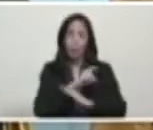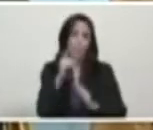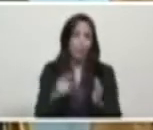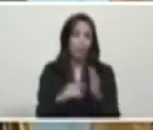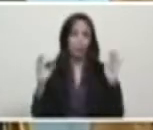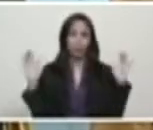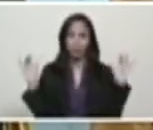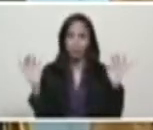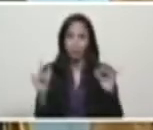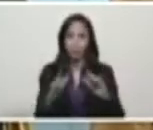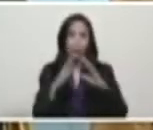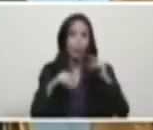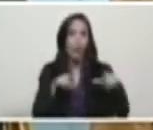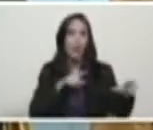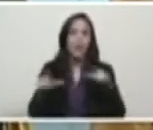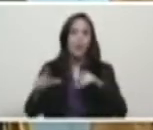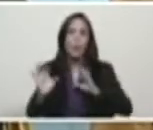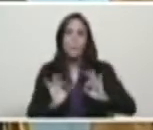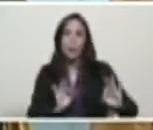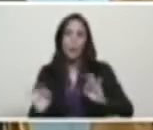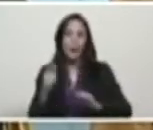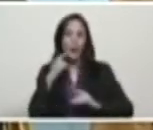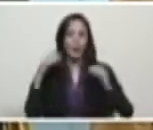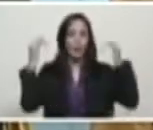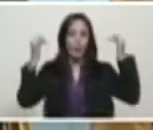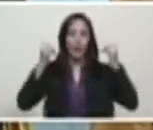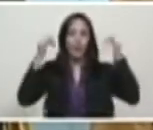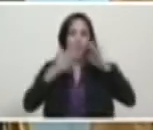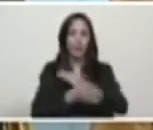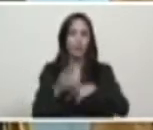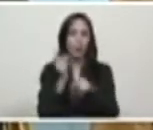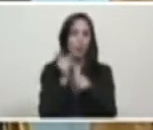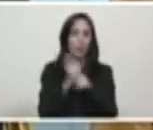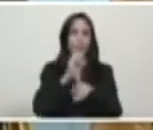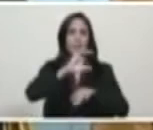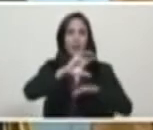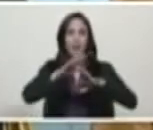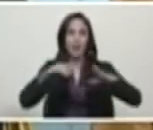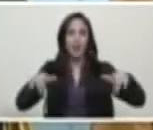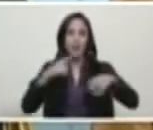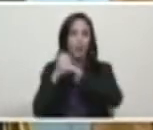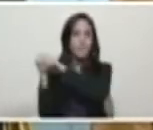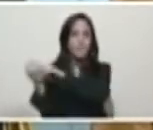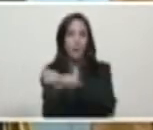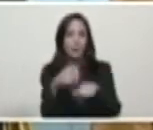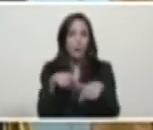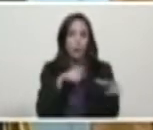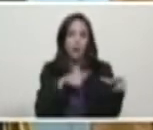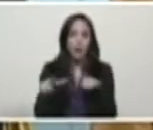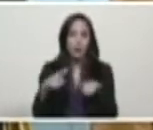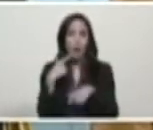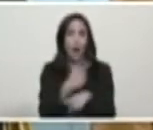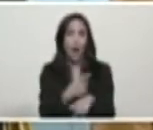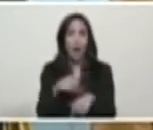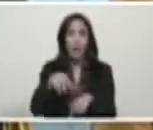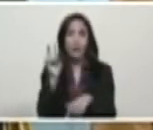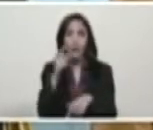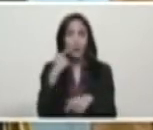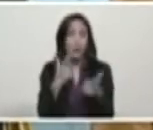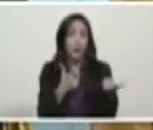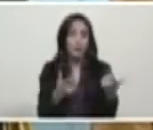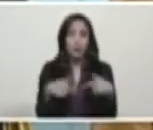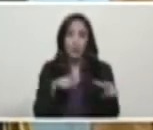juegos. Estaba listo todo, una gran fiesta de la Serie del Caribe y Venezuela estaba lista. Invertimos varios millones de